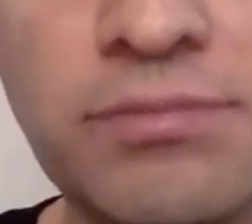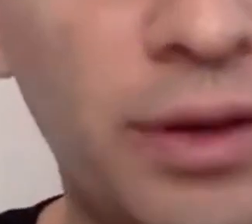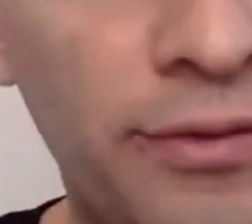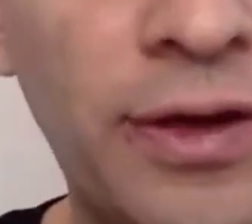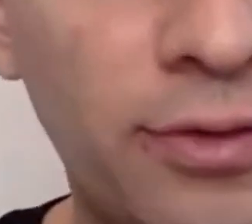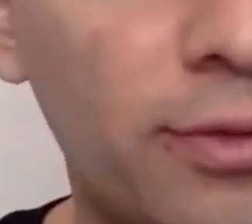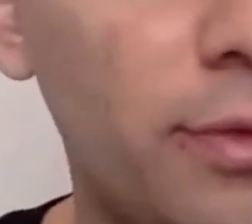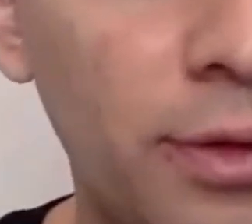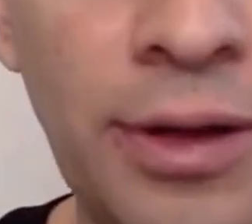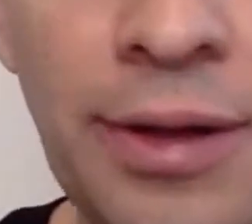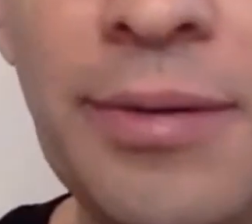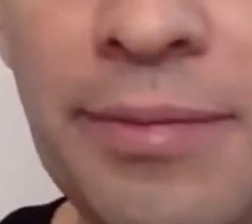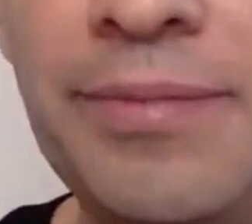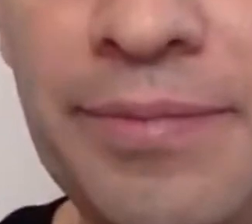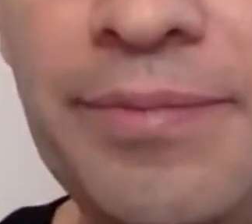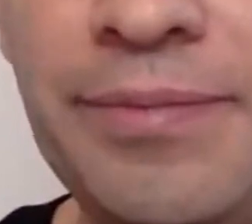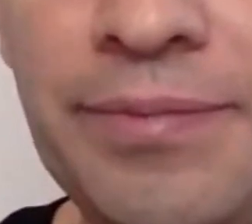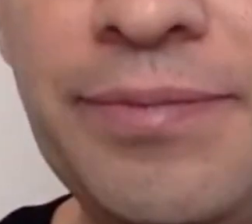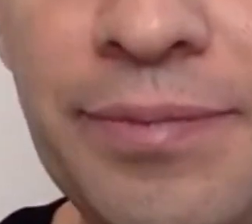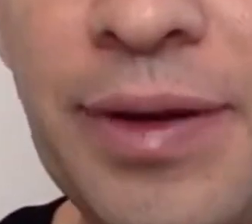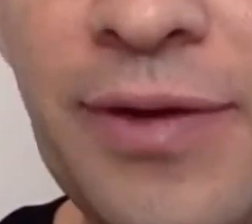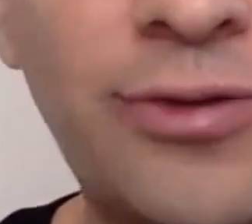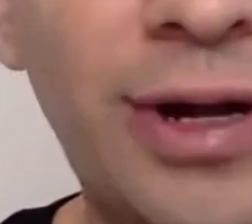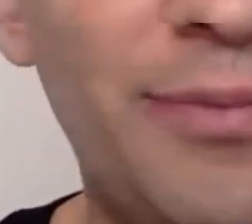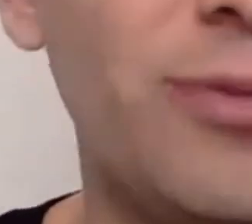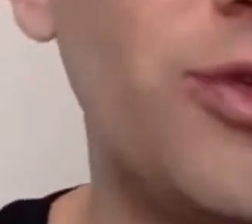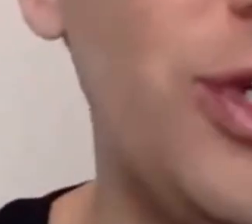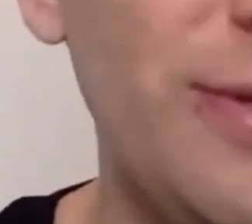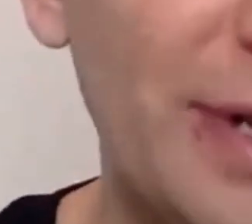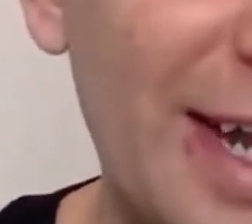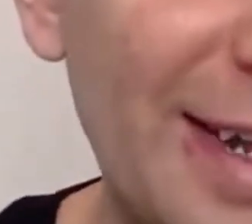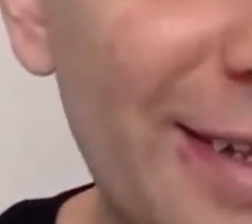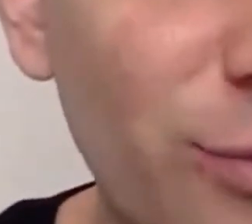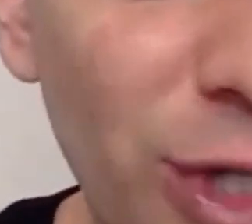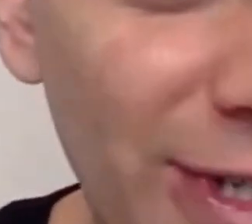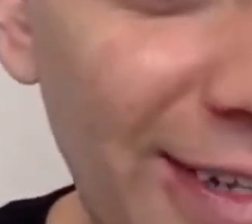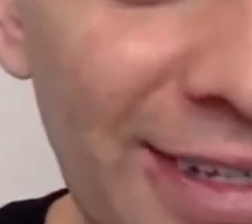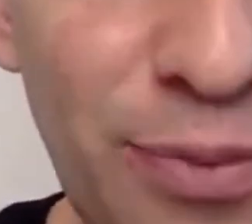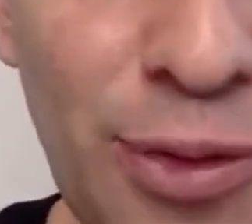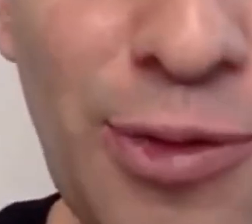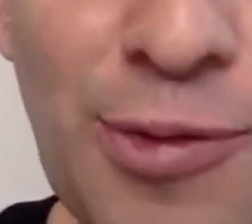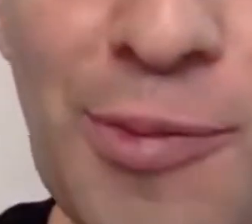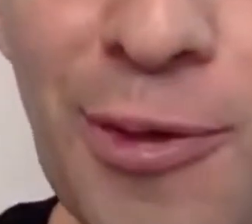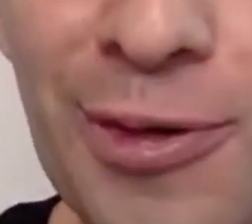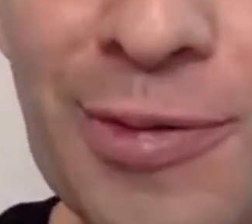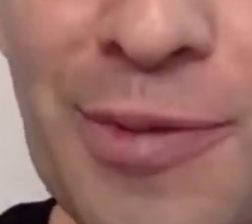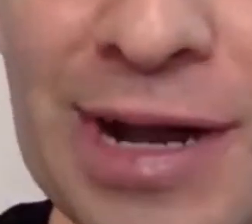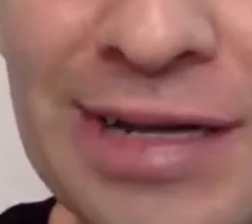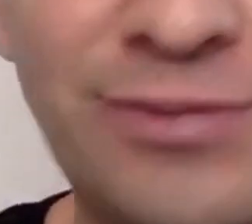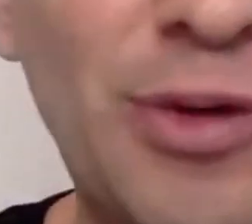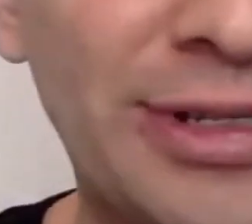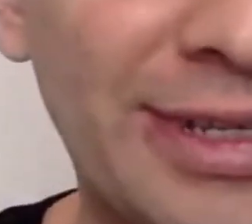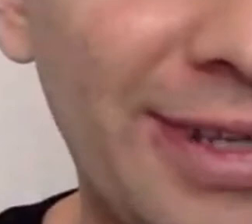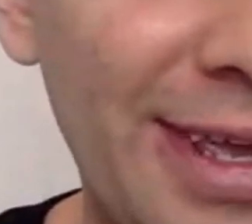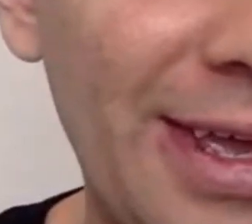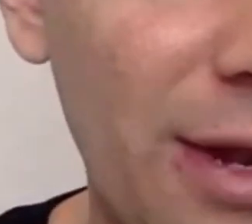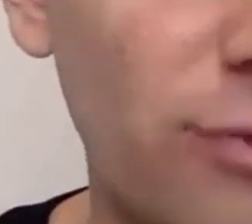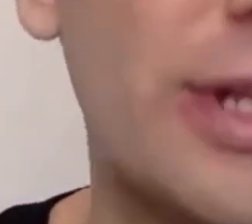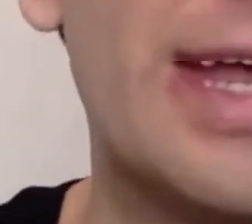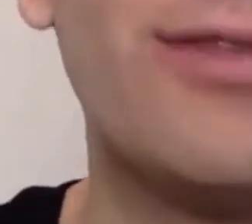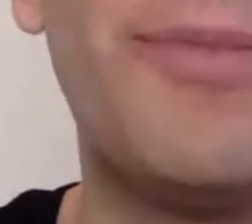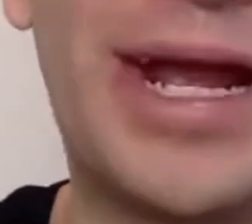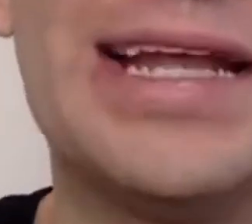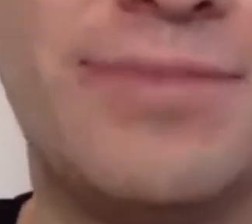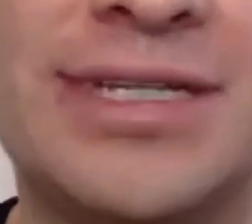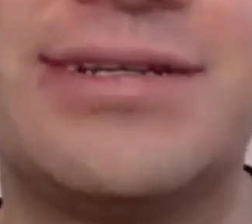Carlos, se puede configurar, sí. Perfecto, Ale, pues muchas gracias por las respuestas que